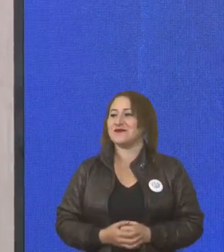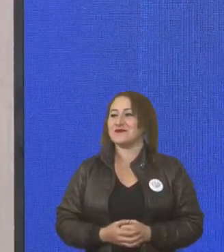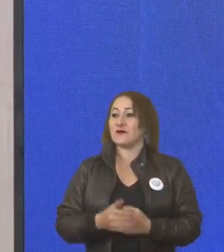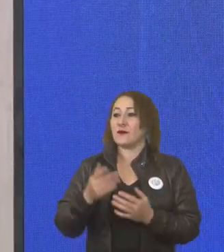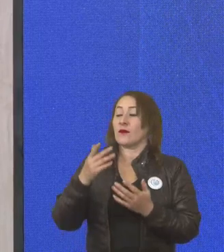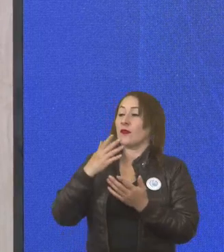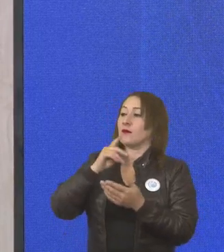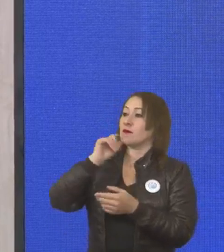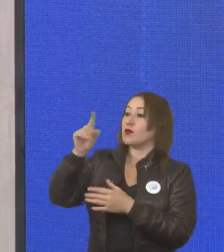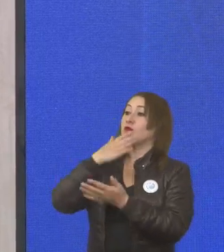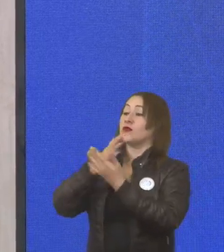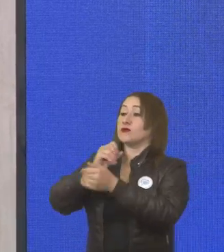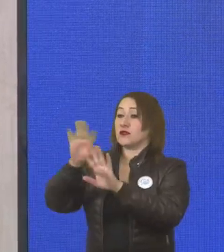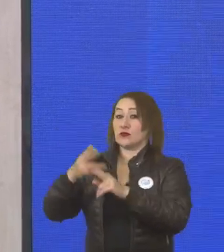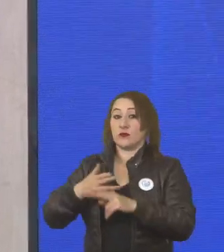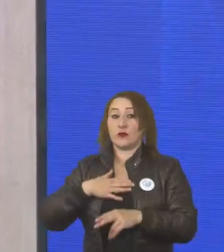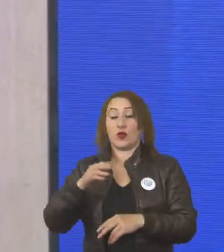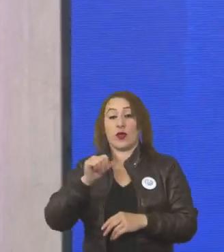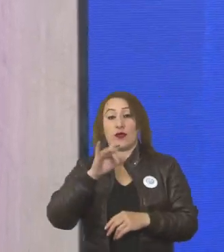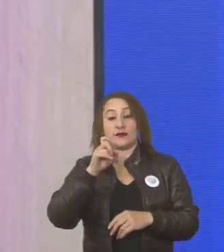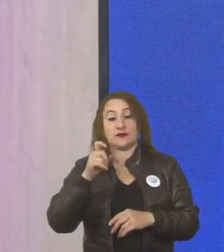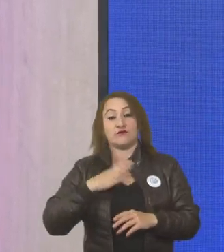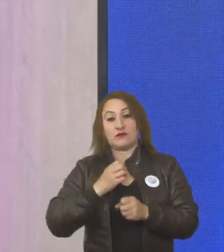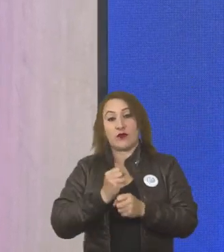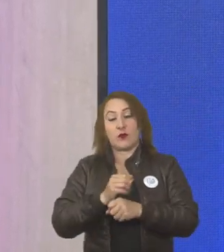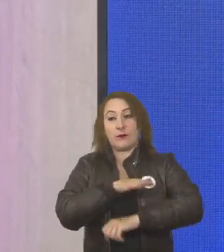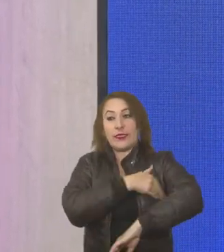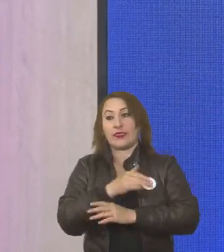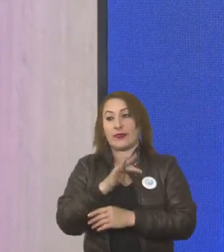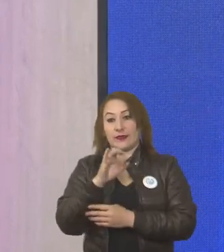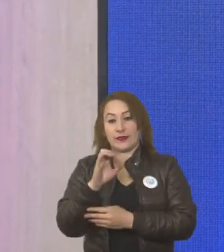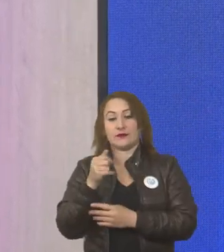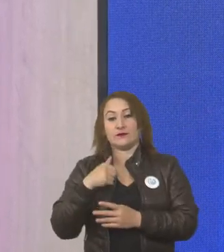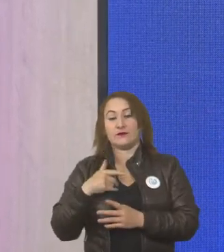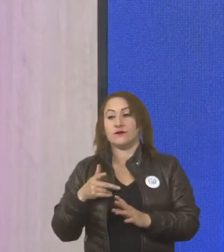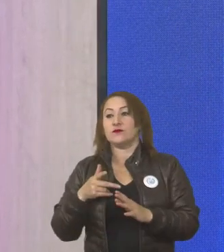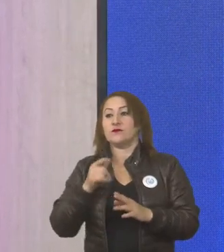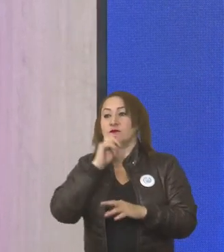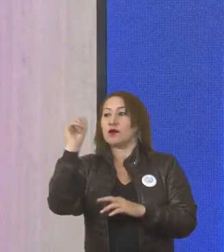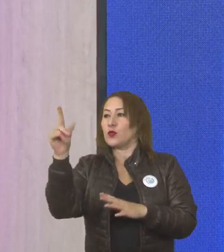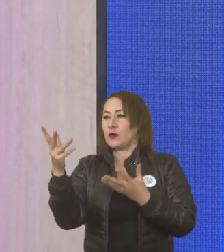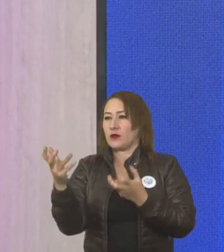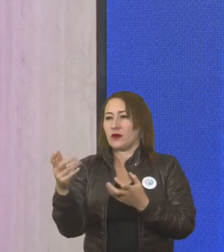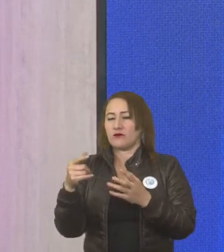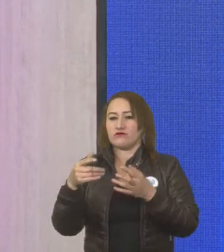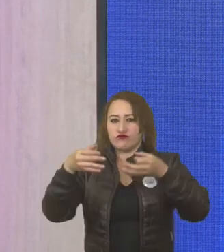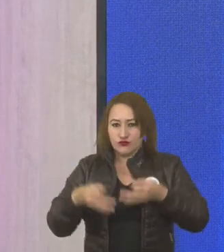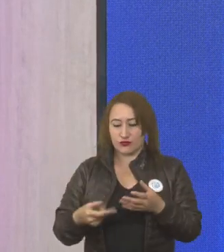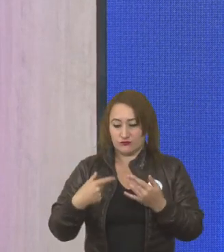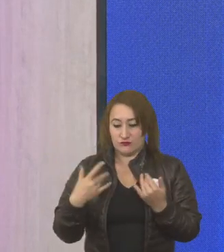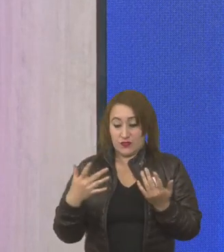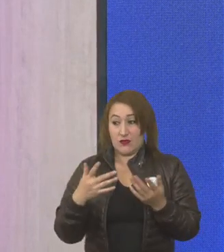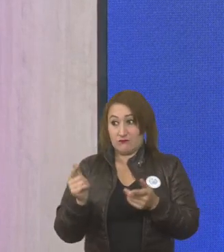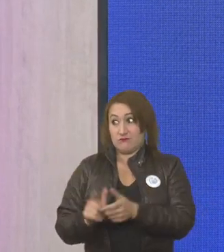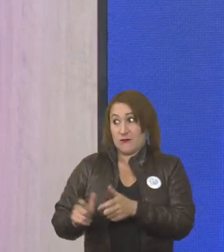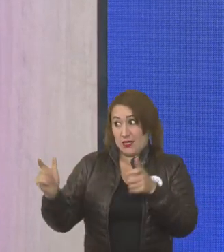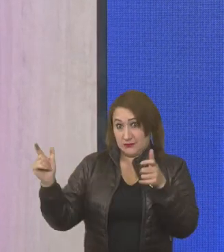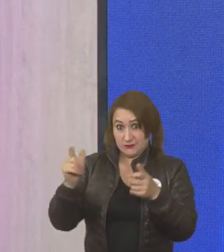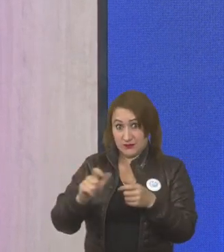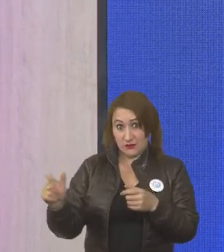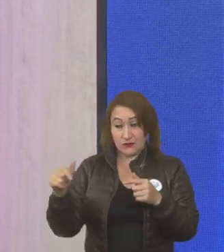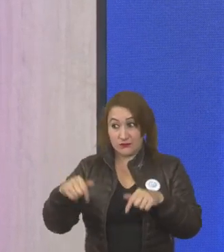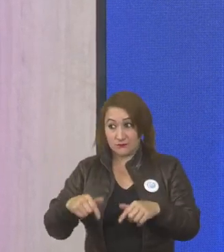Buenos días, mi nombre es Alex, trabajo en el MINTIC, en el área del Viceministerio de Conectividad, y quiero hacerte una pregunta muy puntual, ya que estamos muchas personas